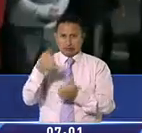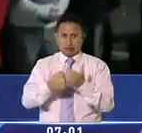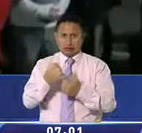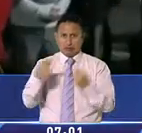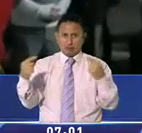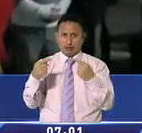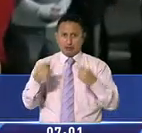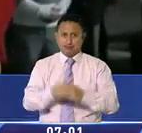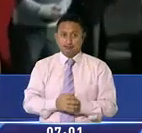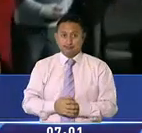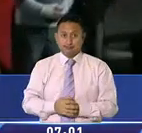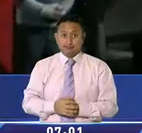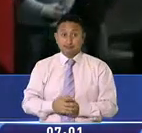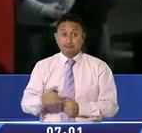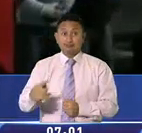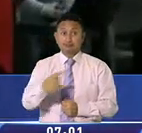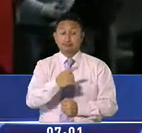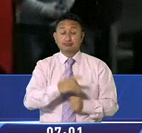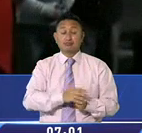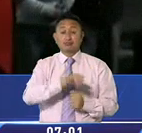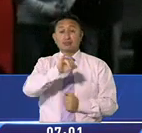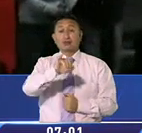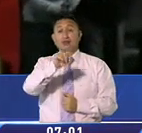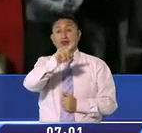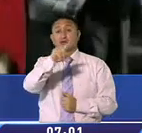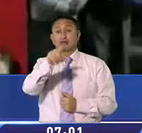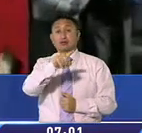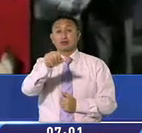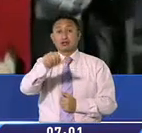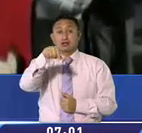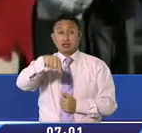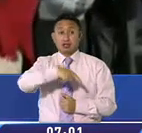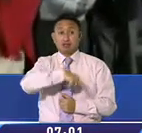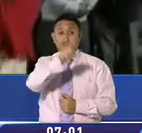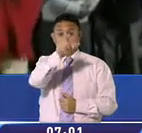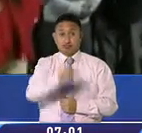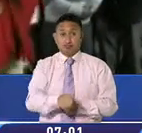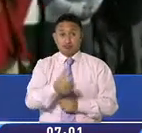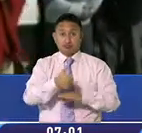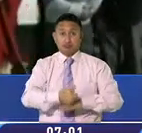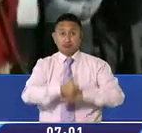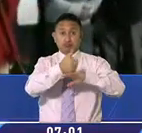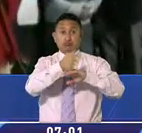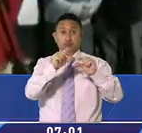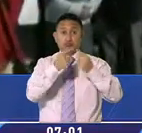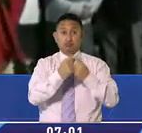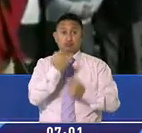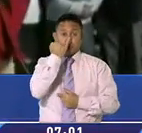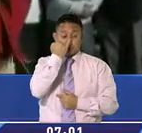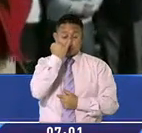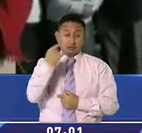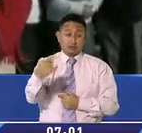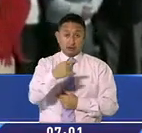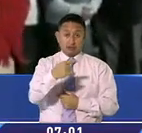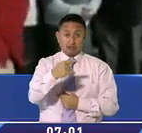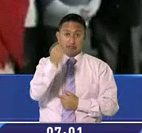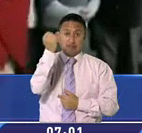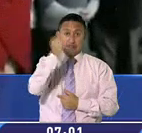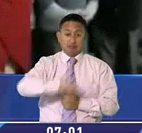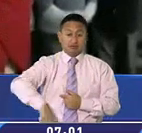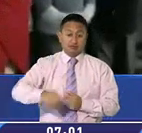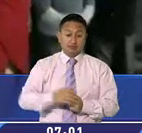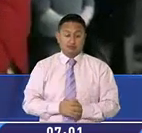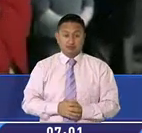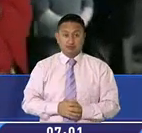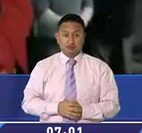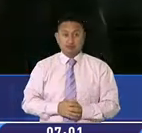perdedor fue Leonidas Issa, titular de la Confederación de Nacionalidades Indígenas del Ecuador, CONAIE, quien obtuvo un nuevo revés, una